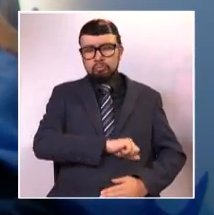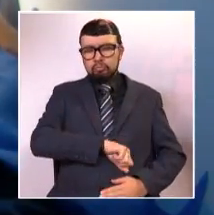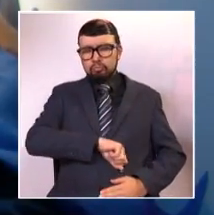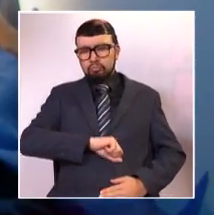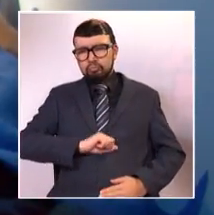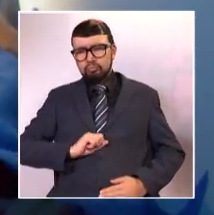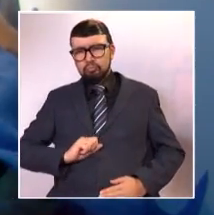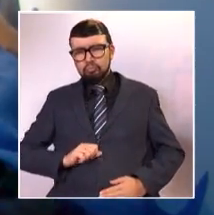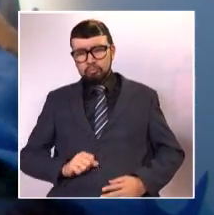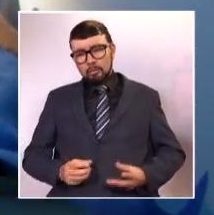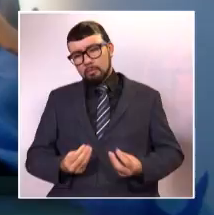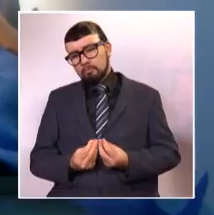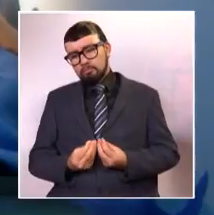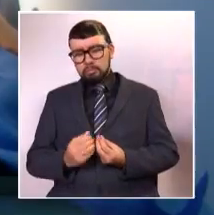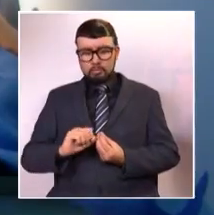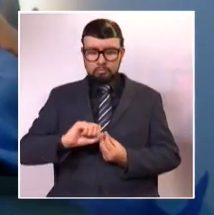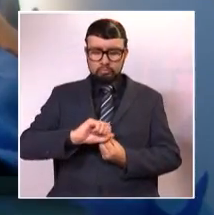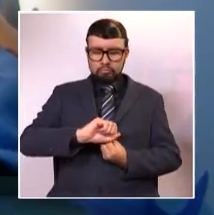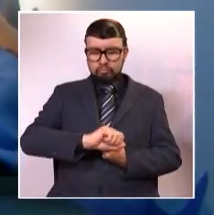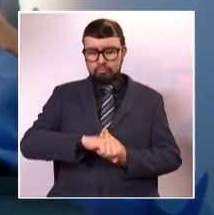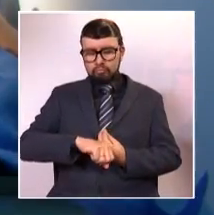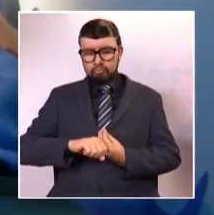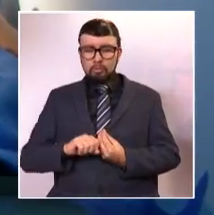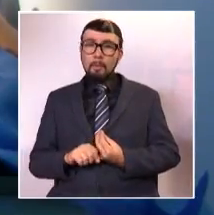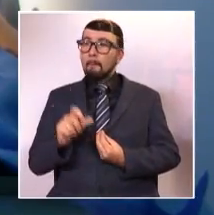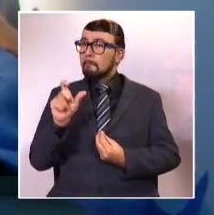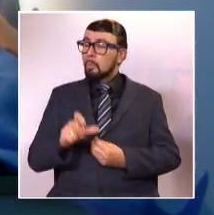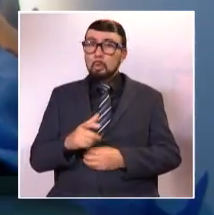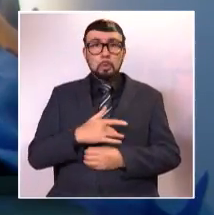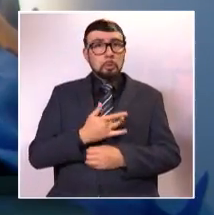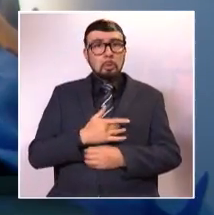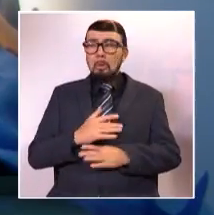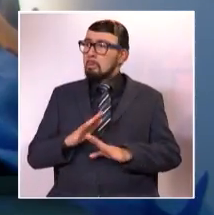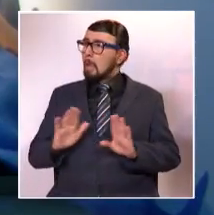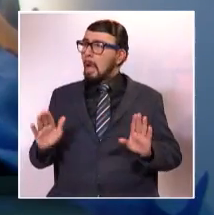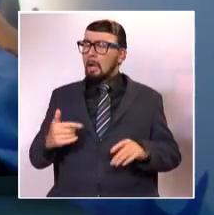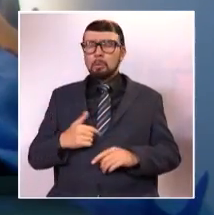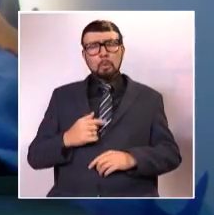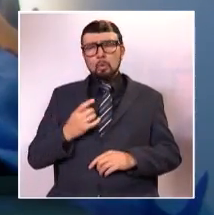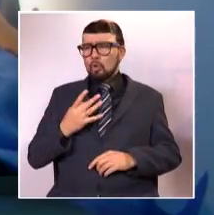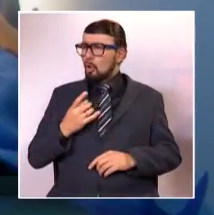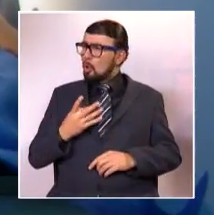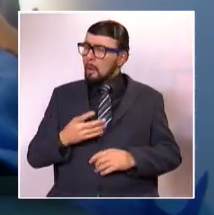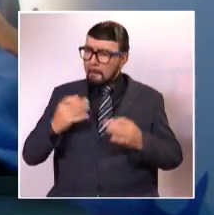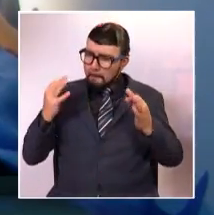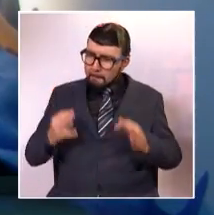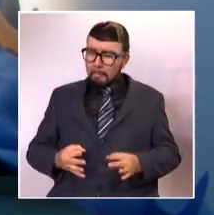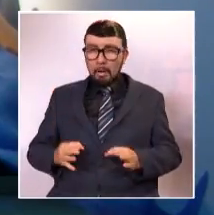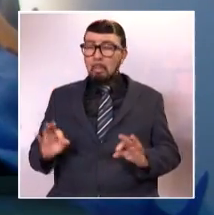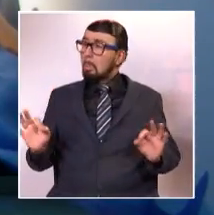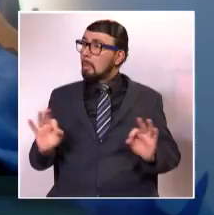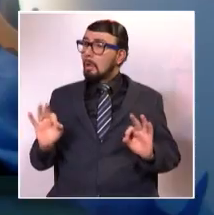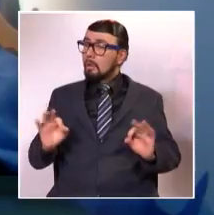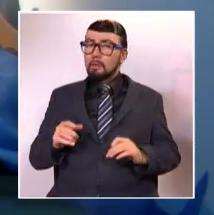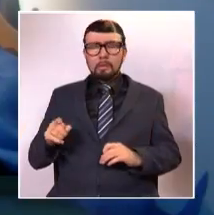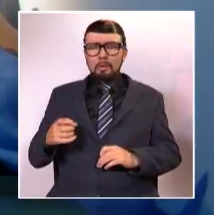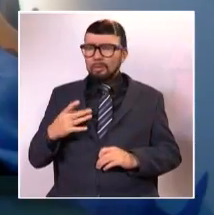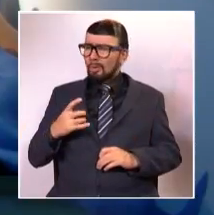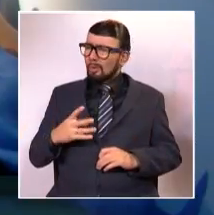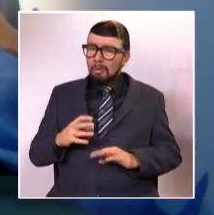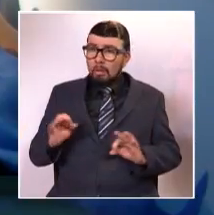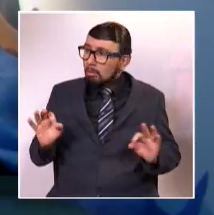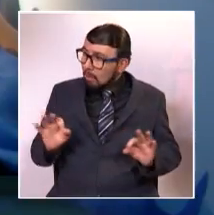casos, pero si el paciente está sintomático y no ha referido y no refiere que haya tenido ningún tipo de dolor ni molestia